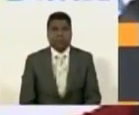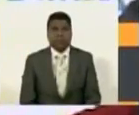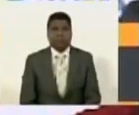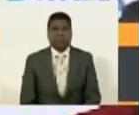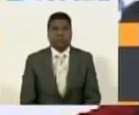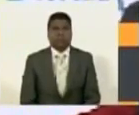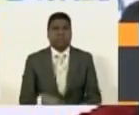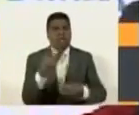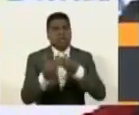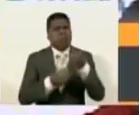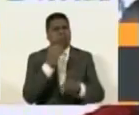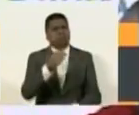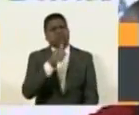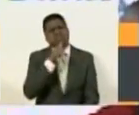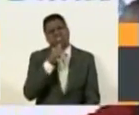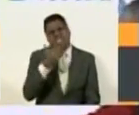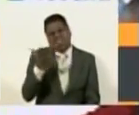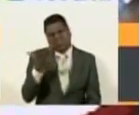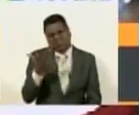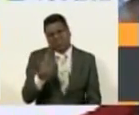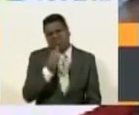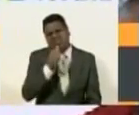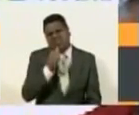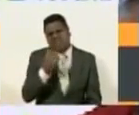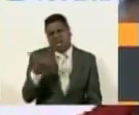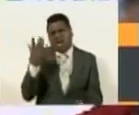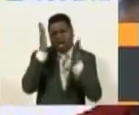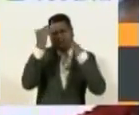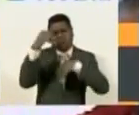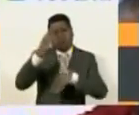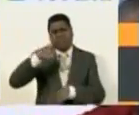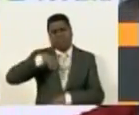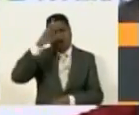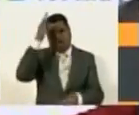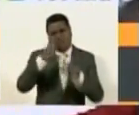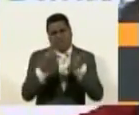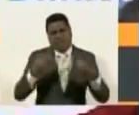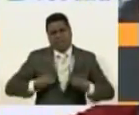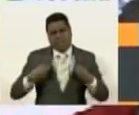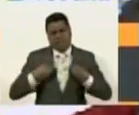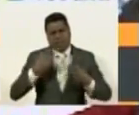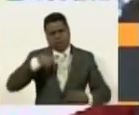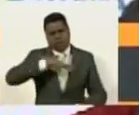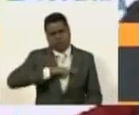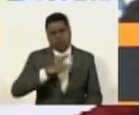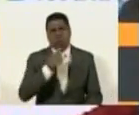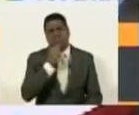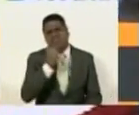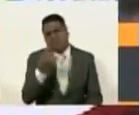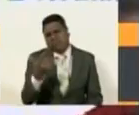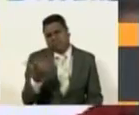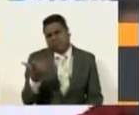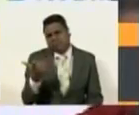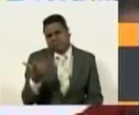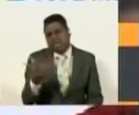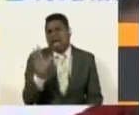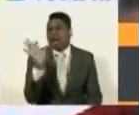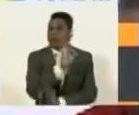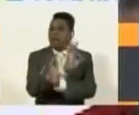hubiésemos hecho eso, ¿quién nos hubiese parado? ¿Quién iba a sacar una fe de vida de nosotros? ¿Quién?